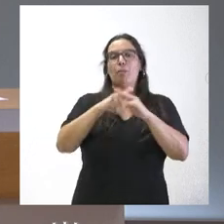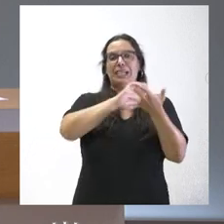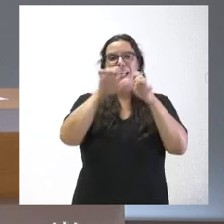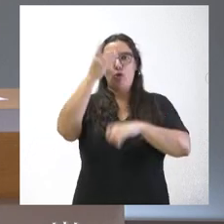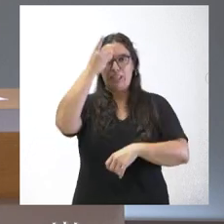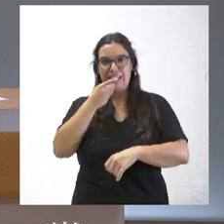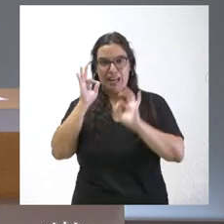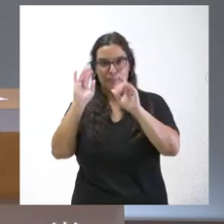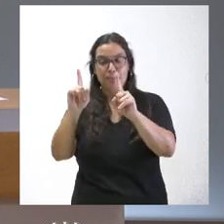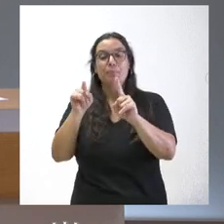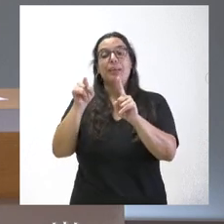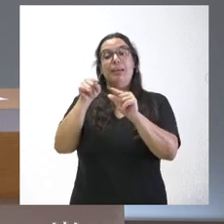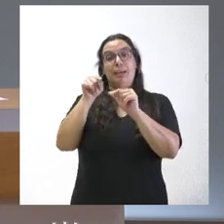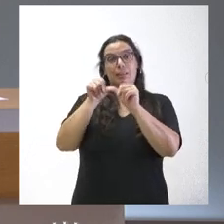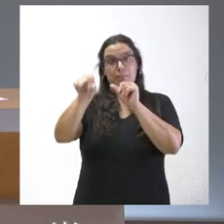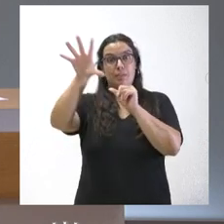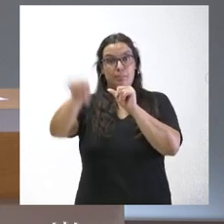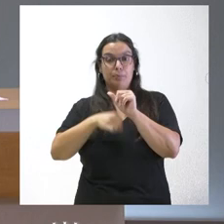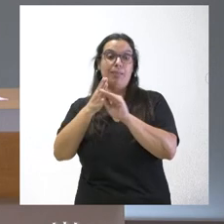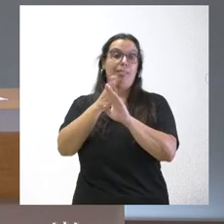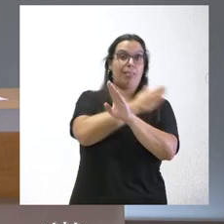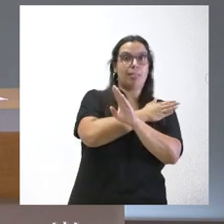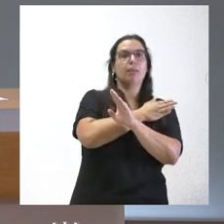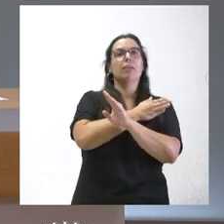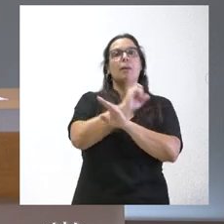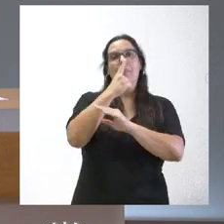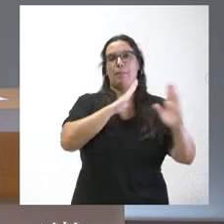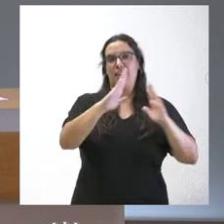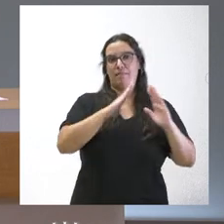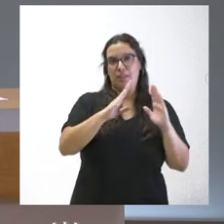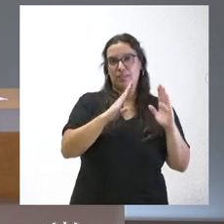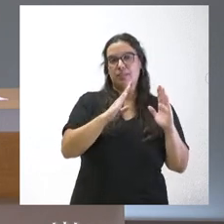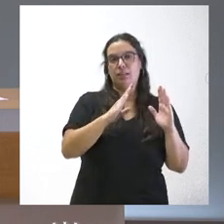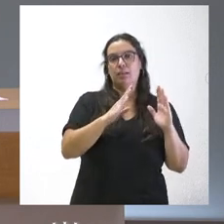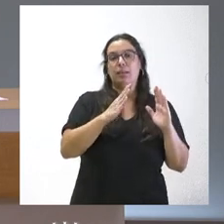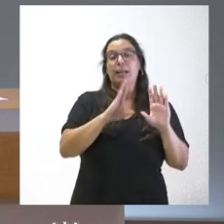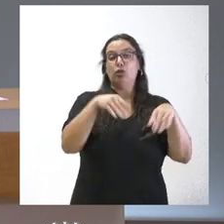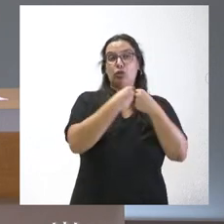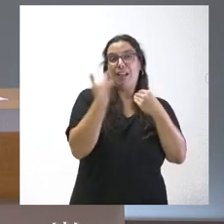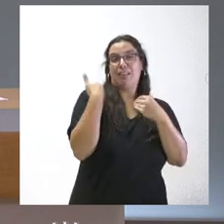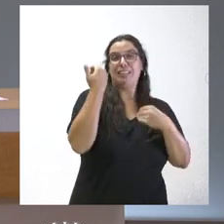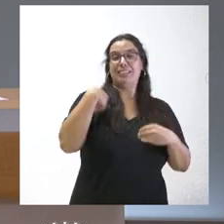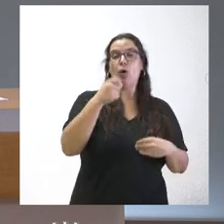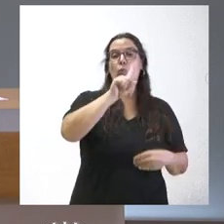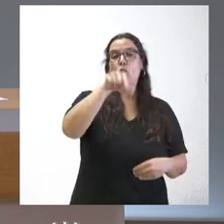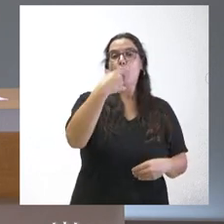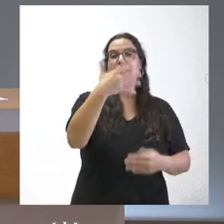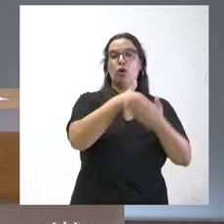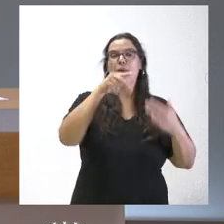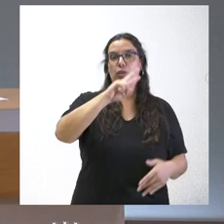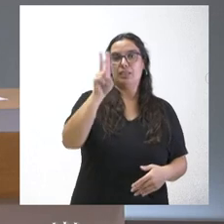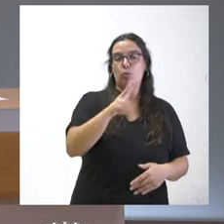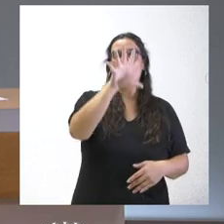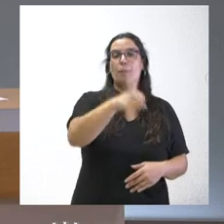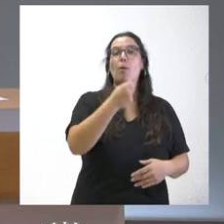hay que incluir los que motivaron una primera fase que supuso una inversión de algo más de 1,5 millones de euros para